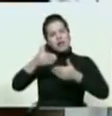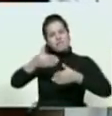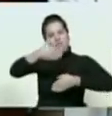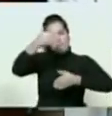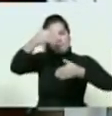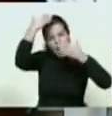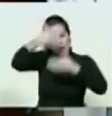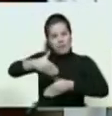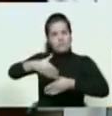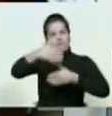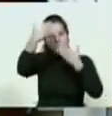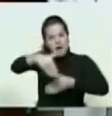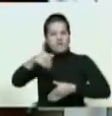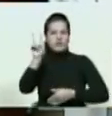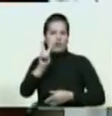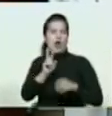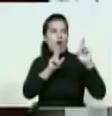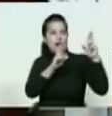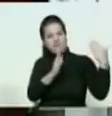somos, a Venezuela.